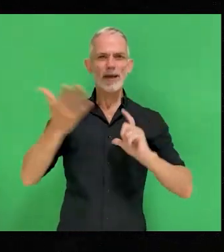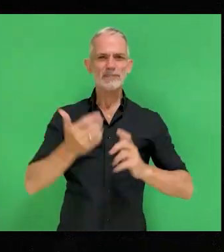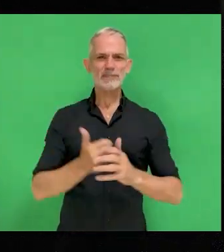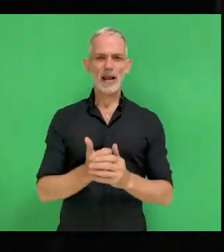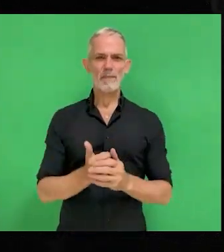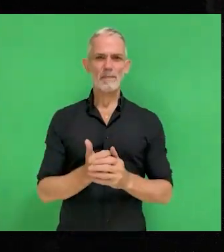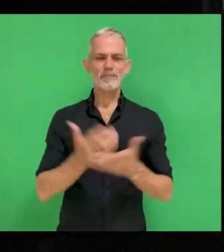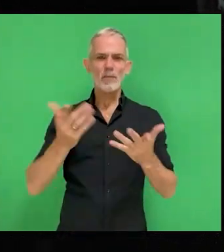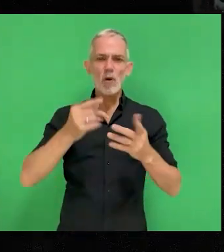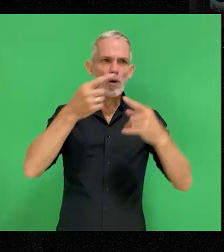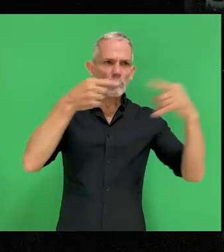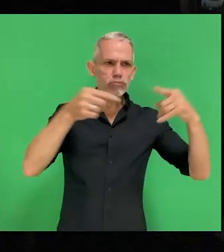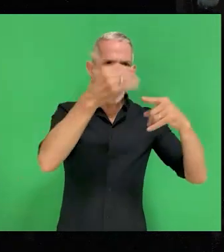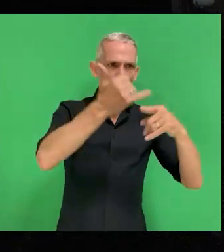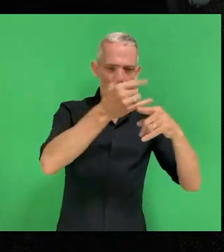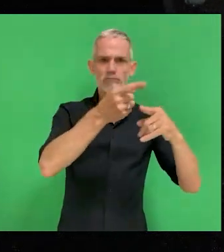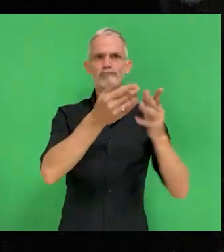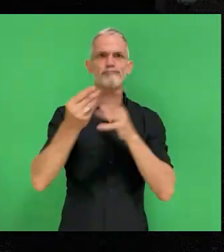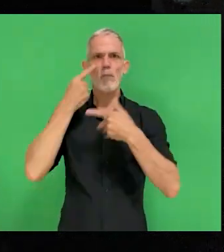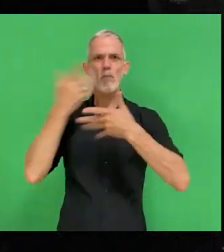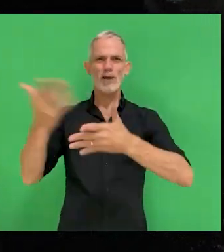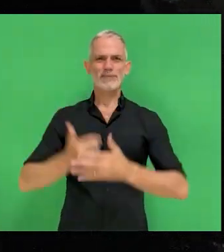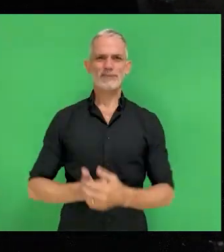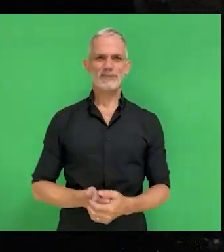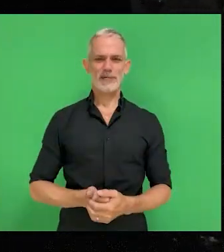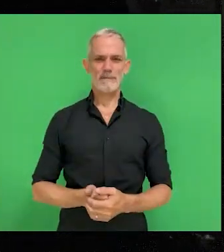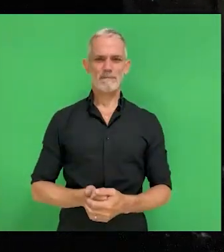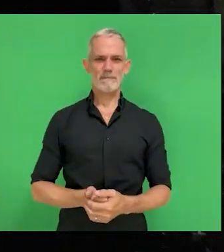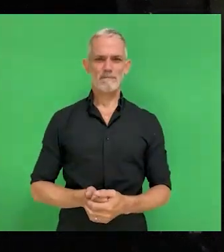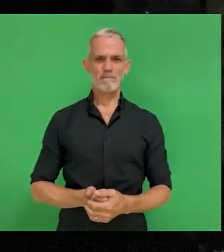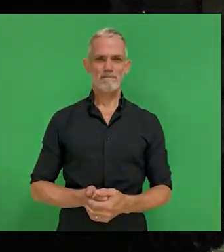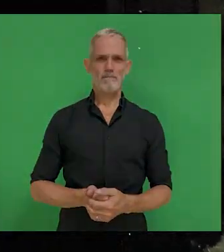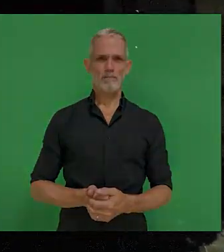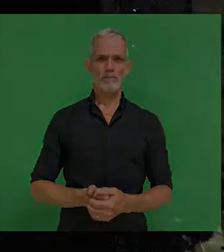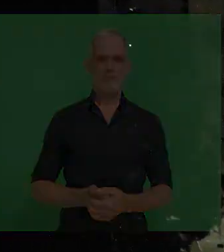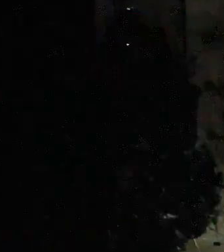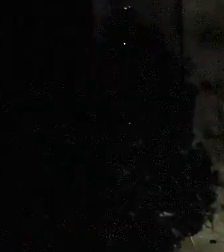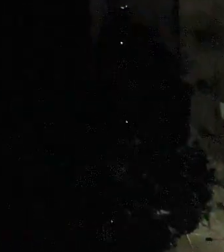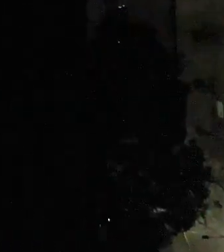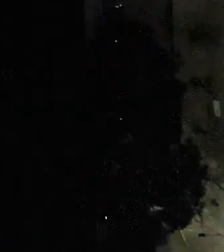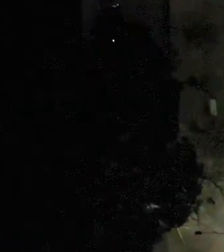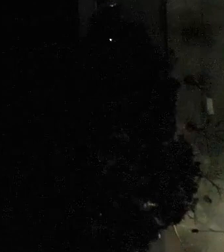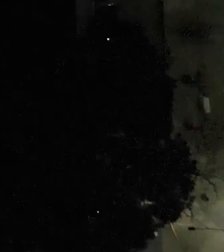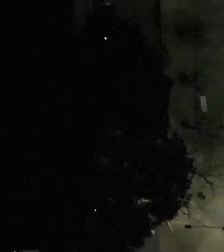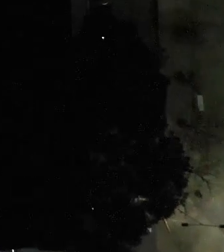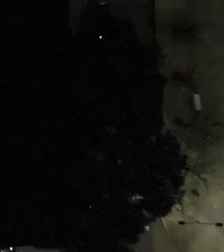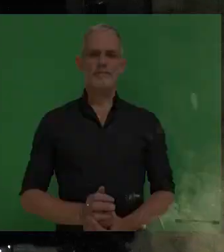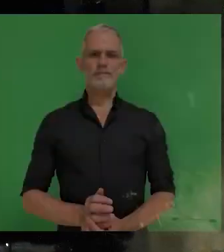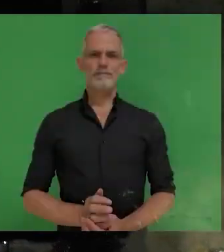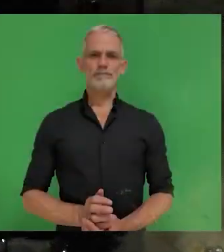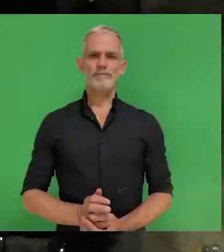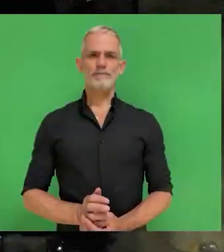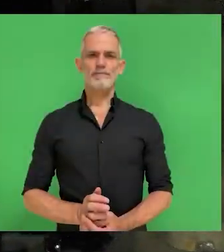Marcar una presencia. Una ciudad a oscuras, excepto por las calles, y en el centro de la pantalla, una azotea